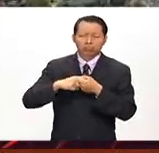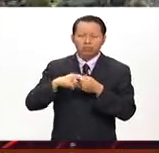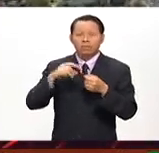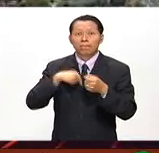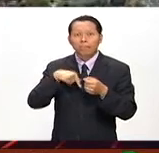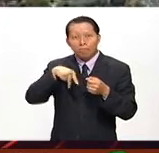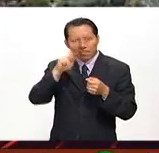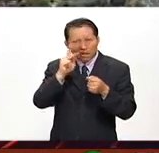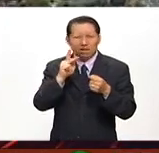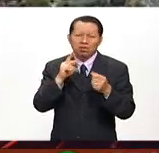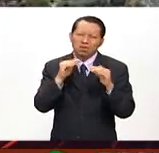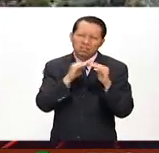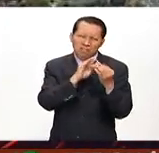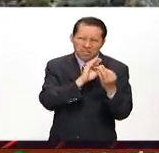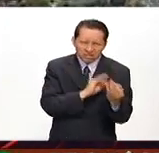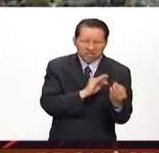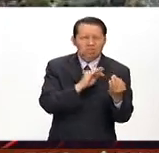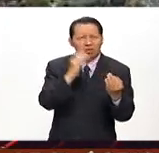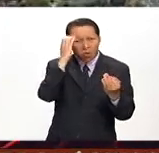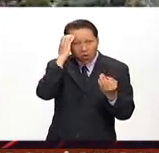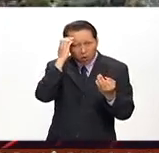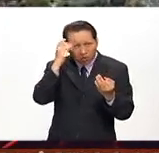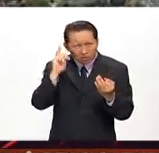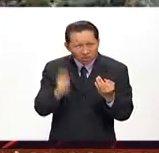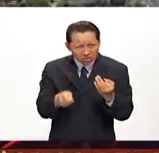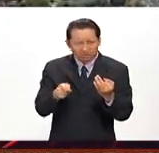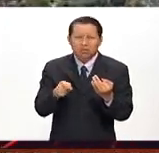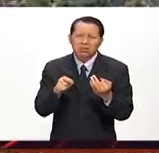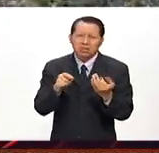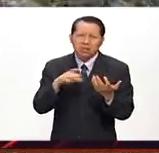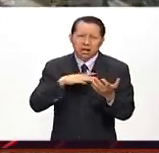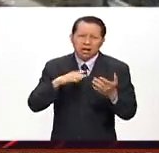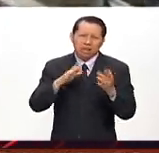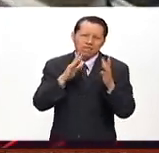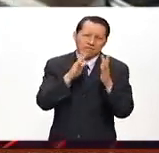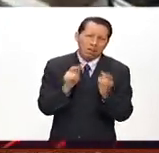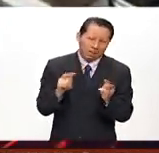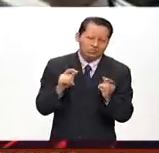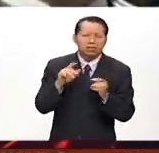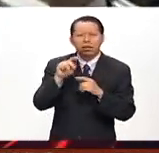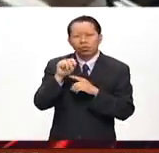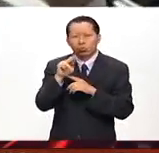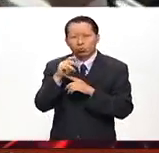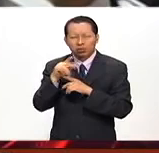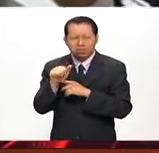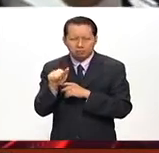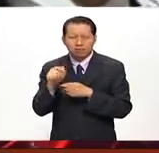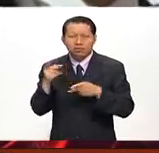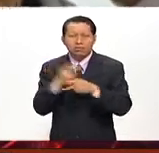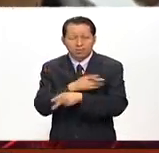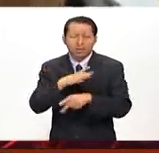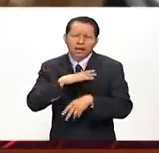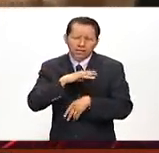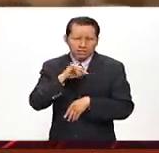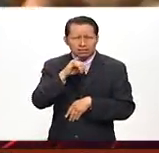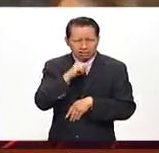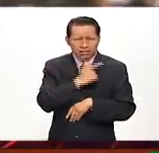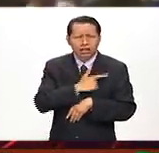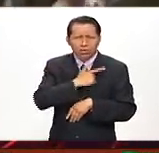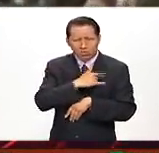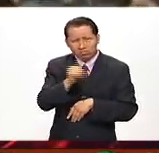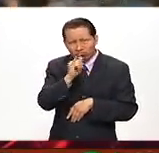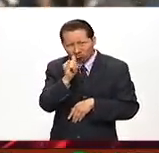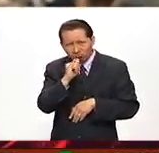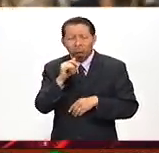y conocidos aseguraron que este francés de origen tunecino era alcohólico y mujeriego. Su